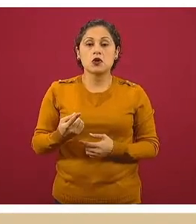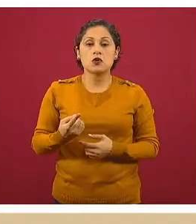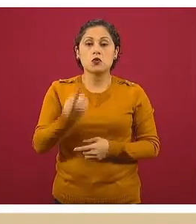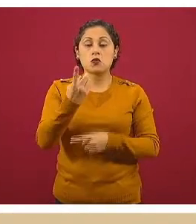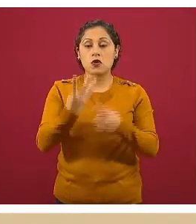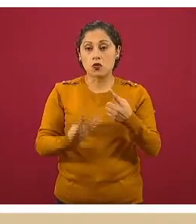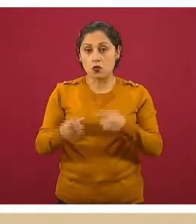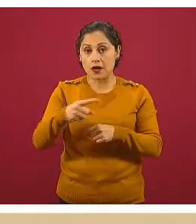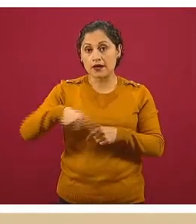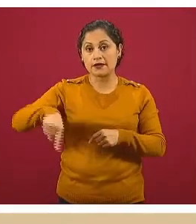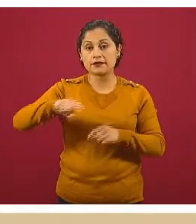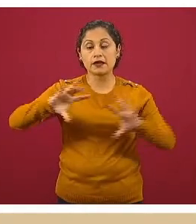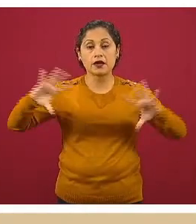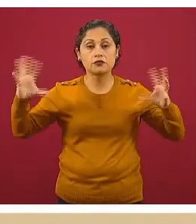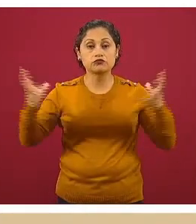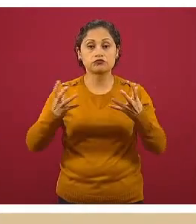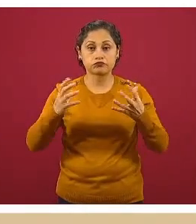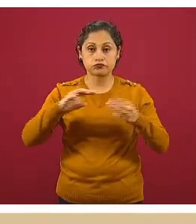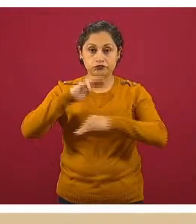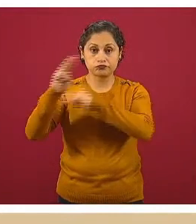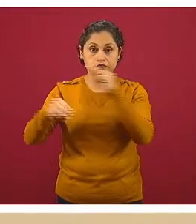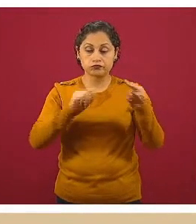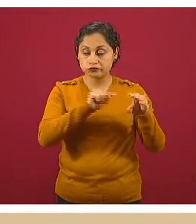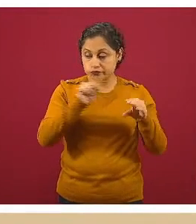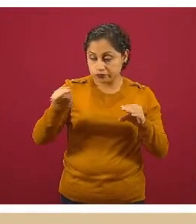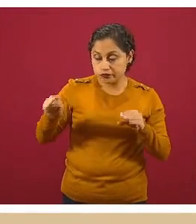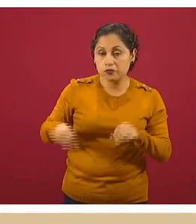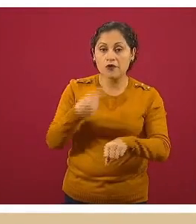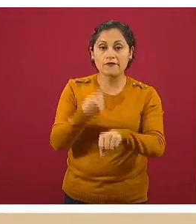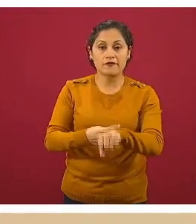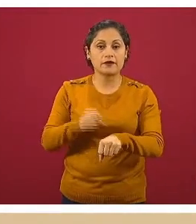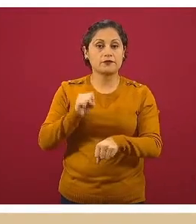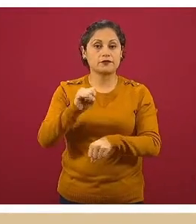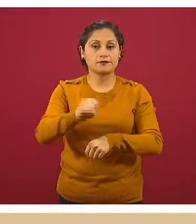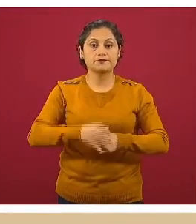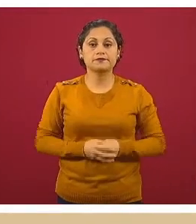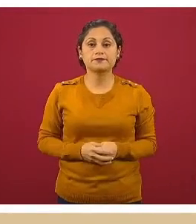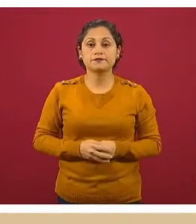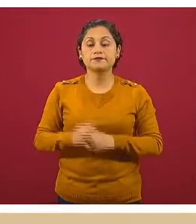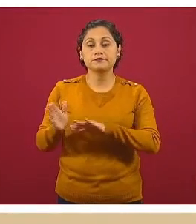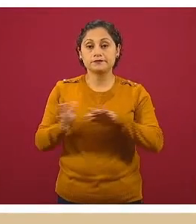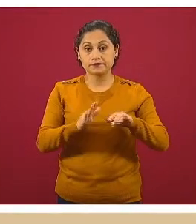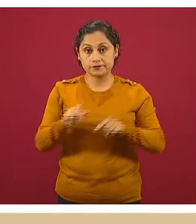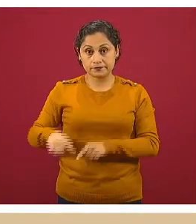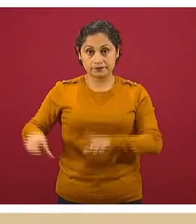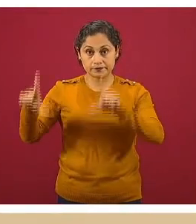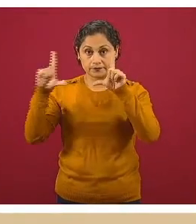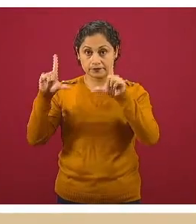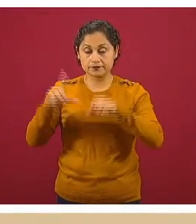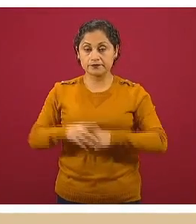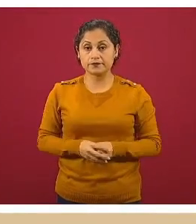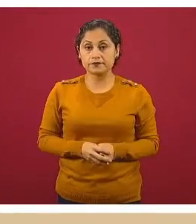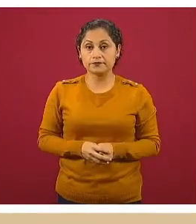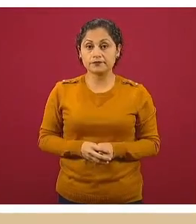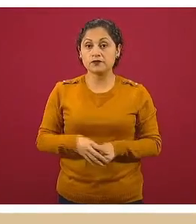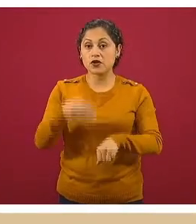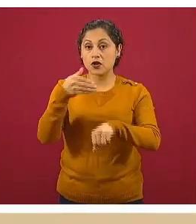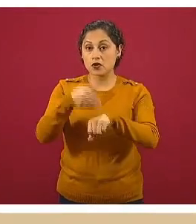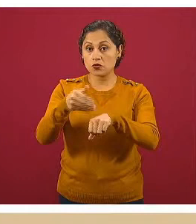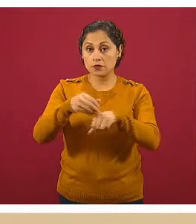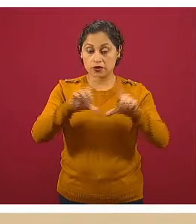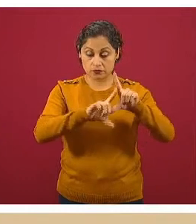todos los casos que en el mundo se han confirmado hasta el momento. En la siguiente diapositiva actualizamos los números